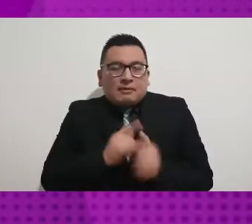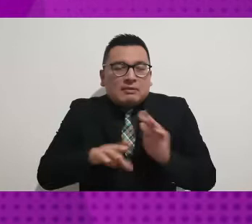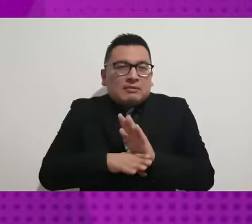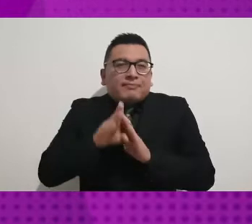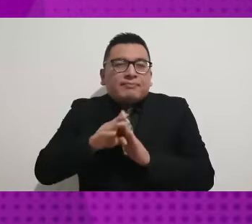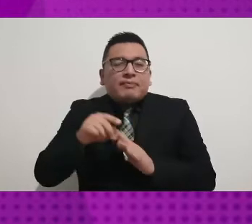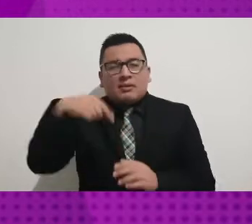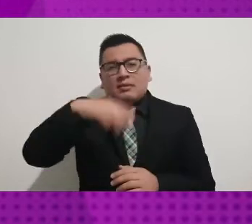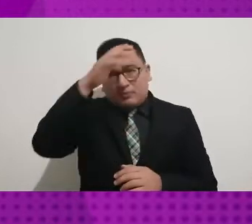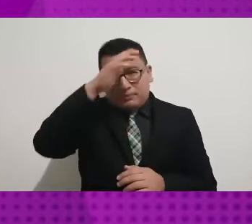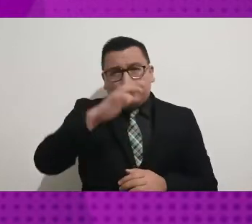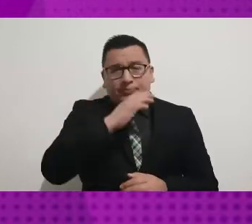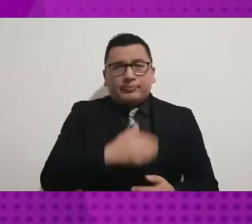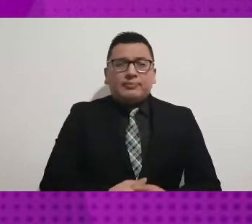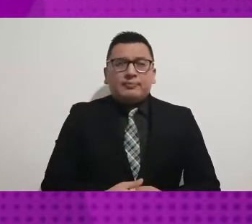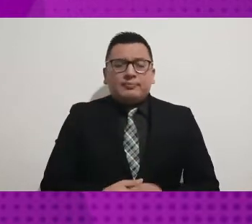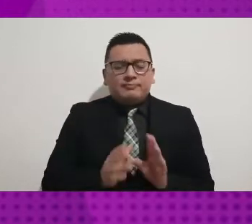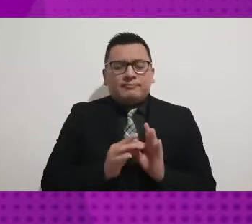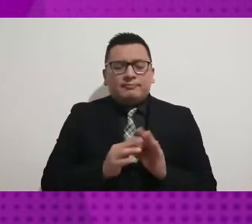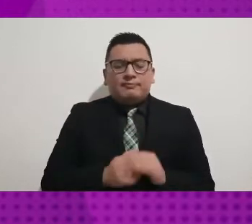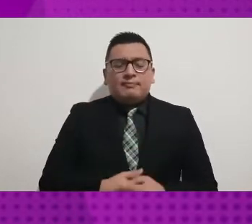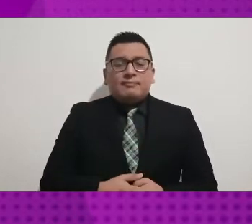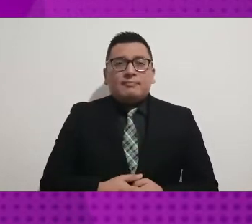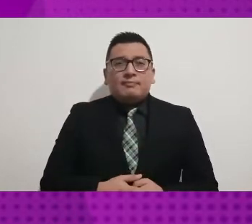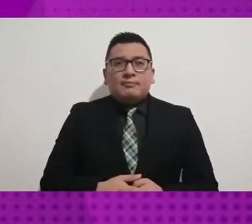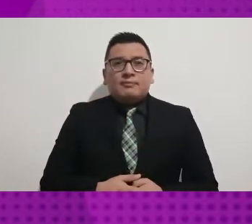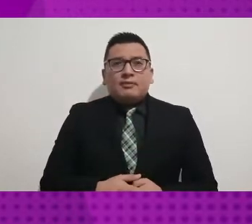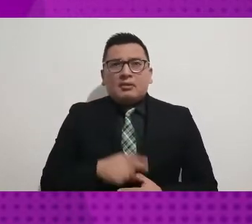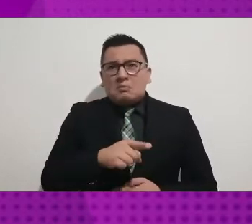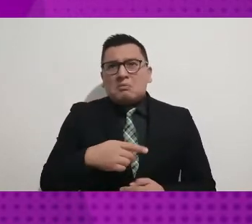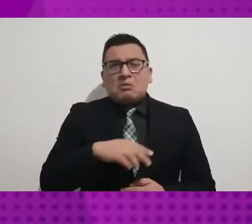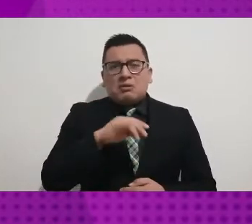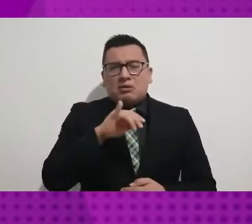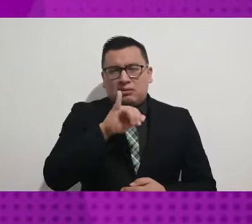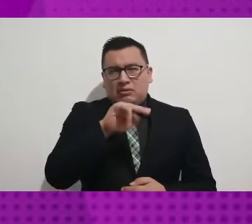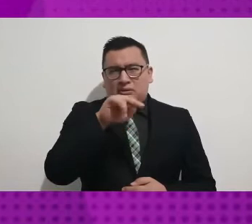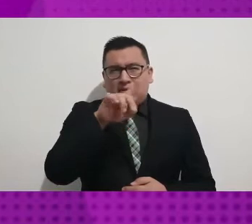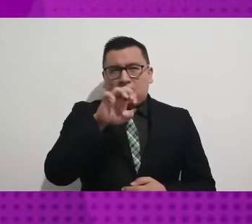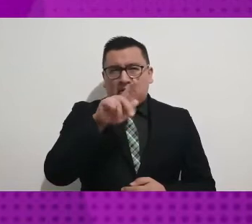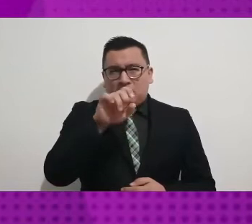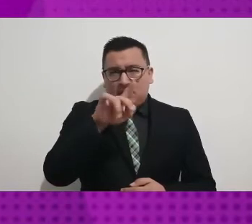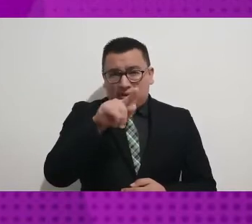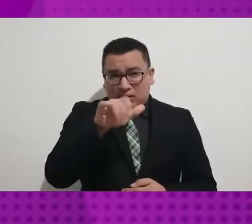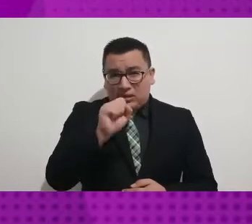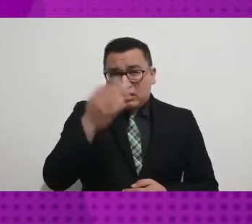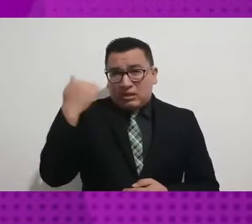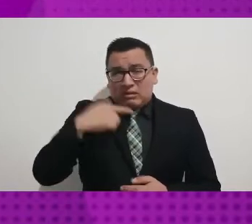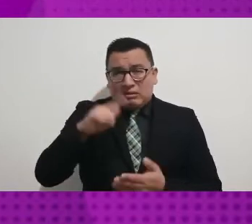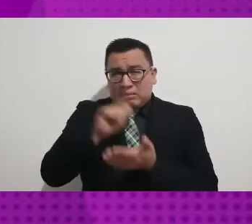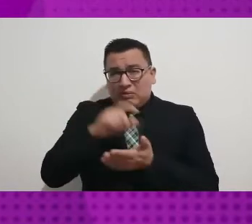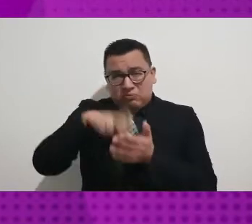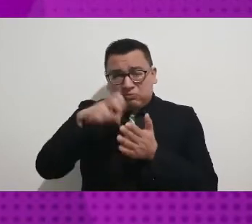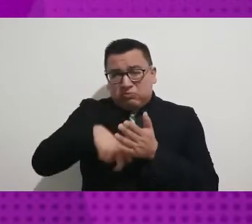democrático. En el caso de Coahuila, quiero comentarles que esta figura de candidaturas independientes, desde